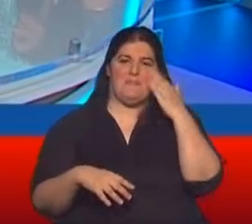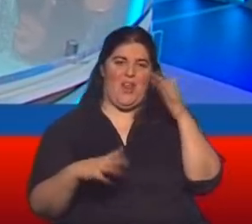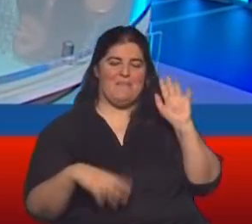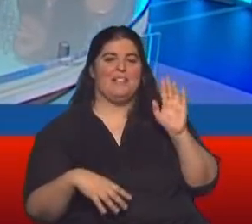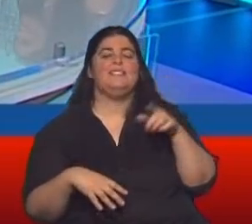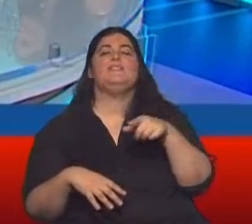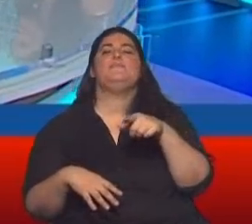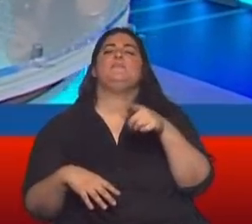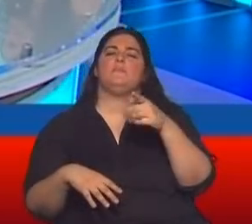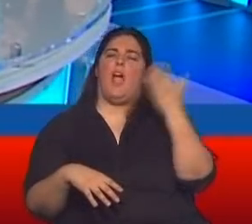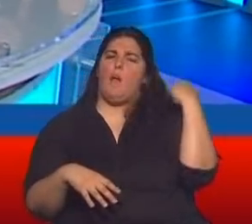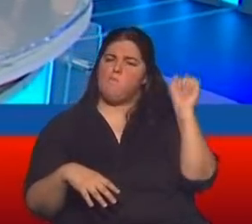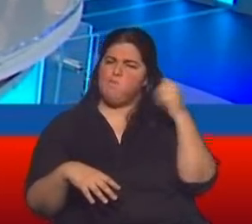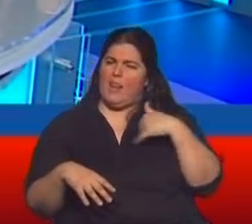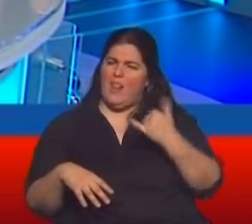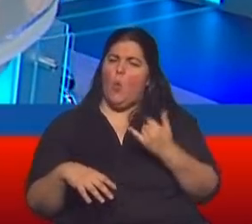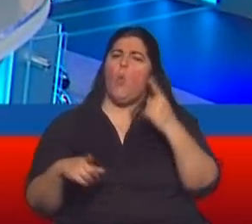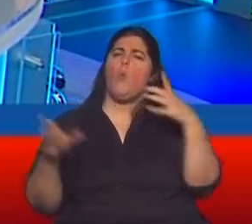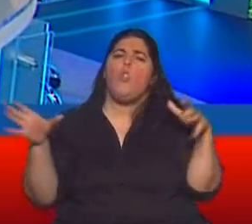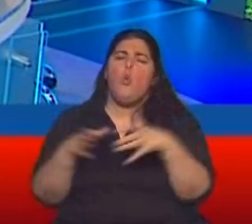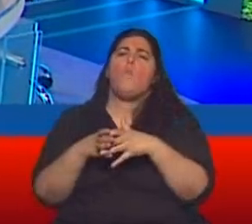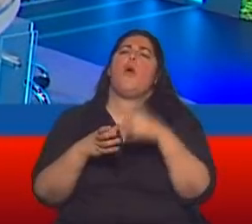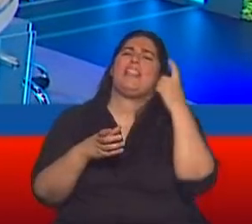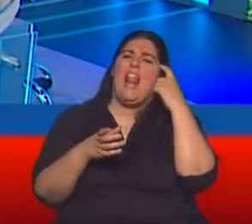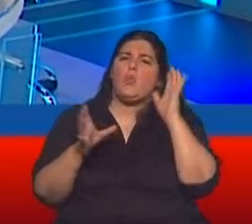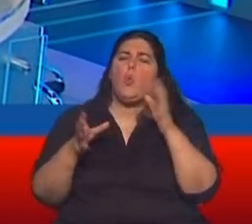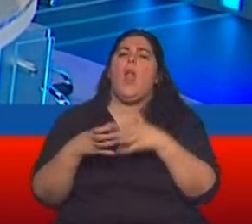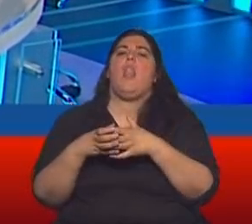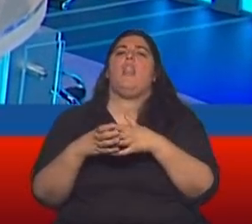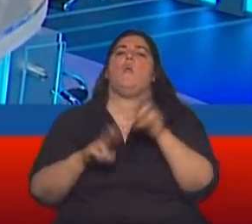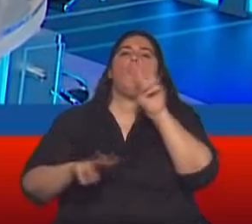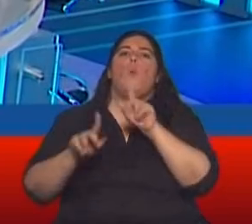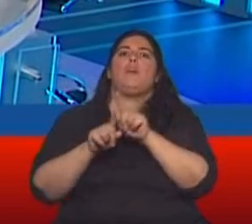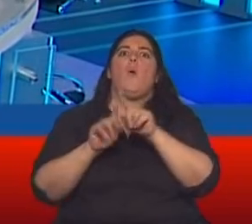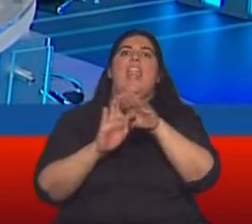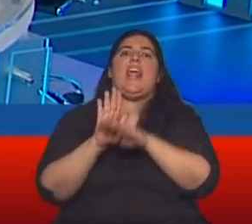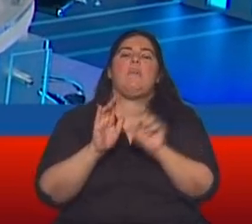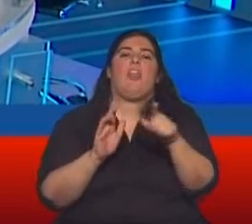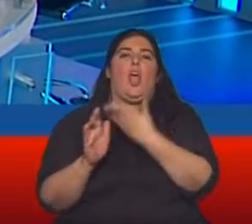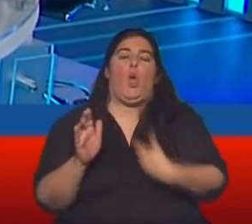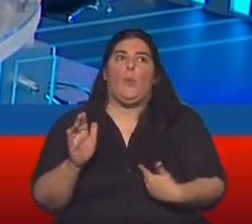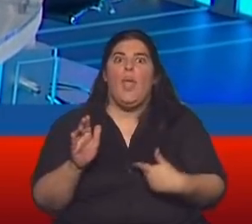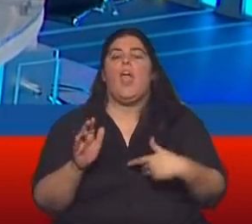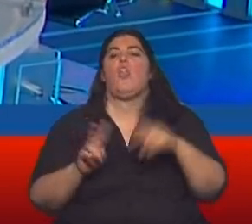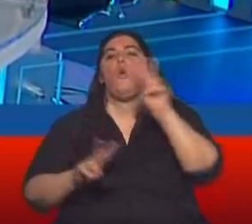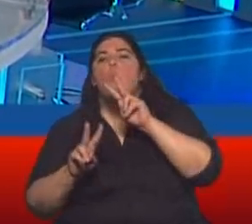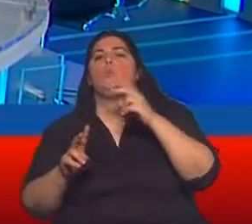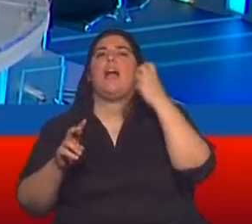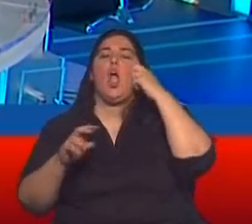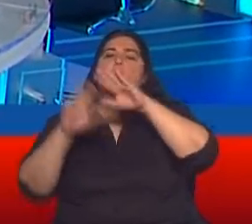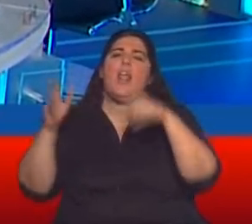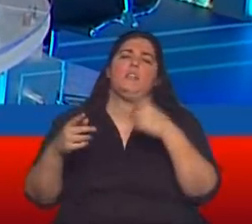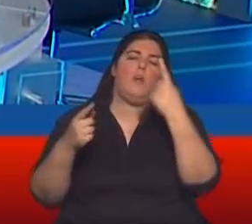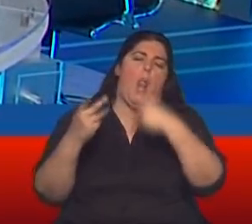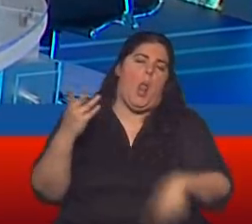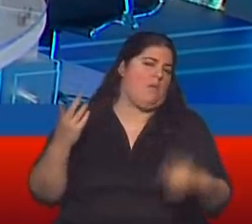esto. Hubo una corriente, llamémosle intelectual, de decir, bueno, el problema de los regímenes presidenciales es la rigidez, por lo tanto el parlamentarismo es más flexible, no sé qué. Bueno, mentira,